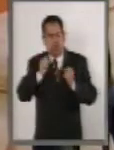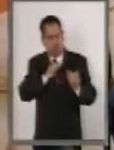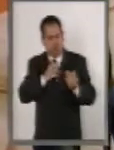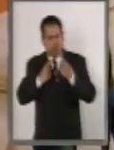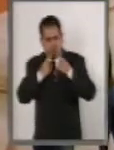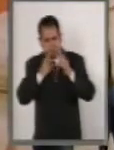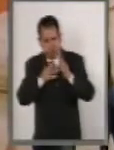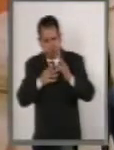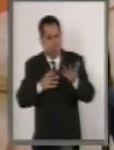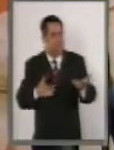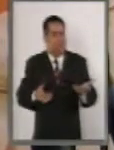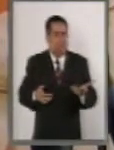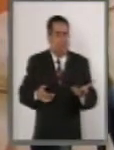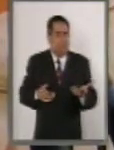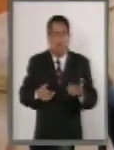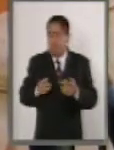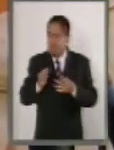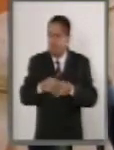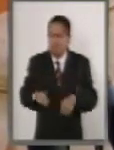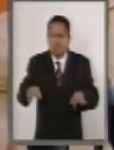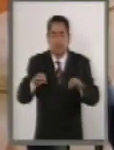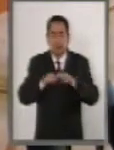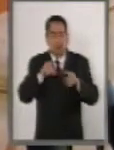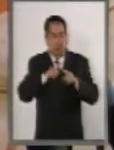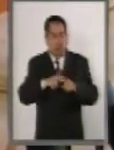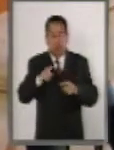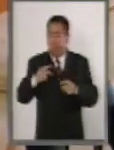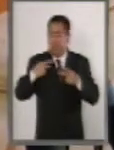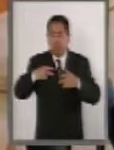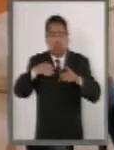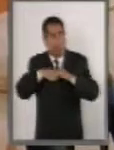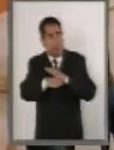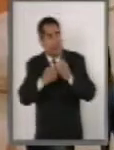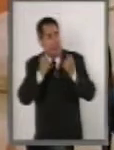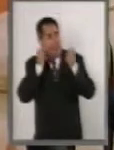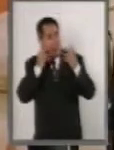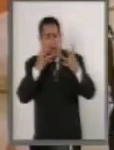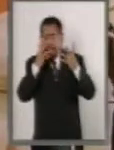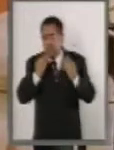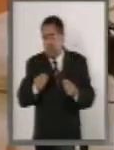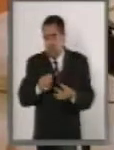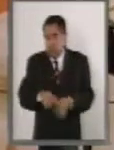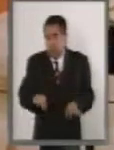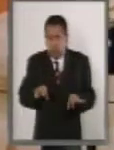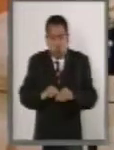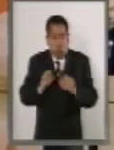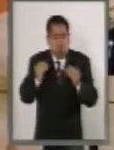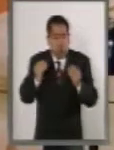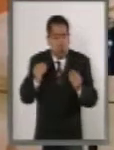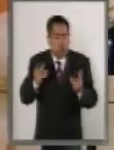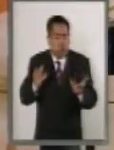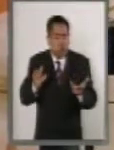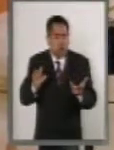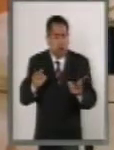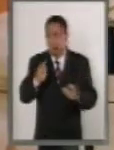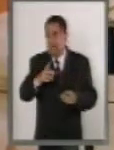comparecencia del número tan importante no solo de connacionales que ven ahí, sino incluso de los más